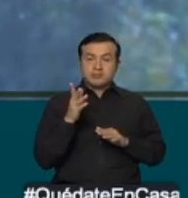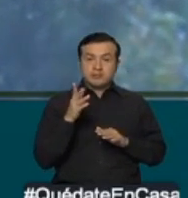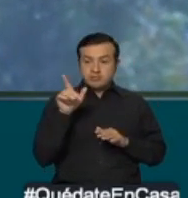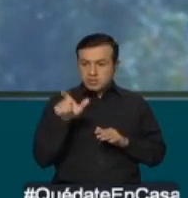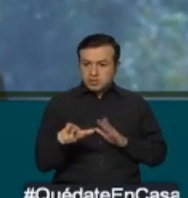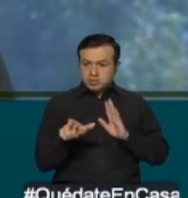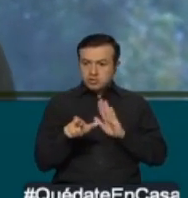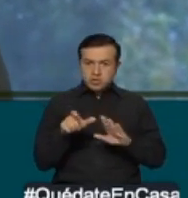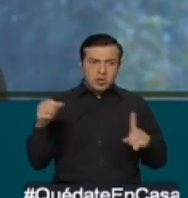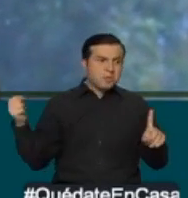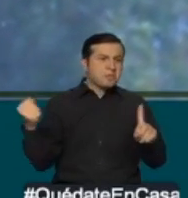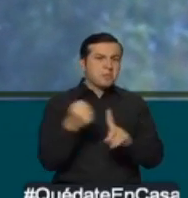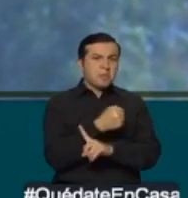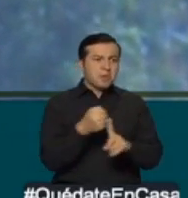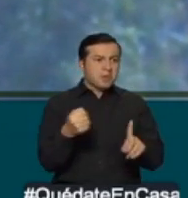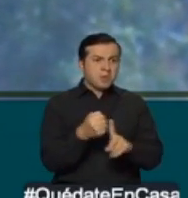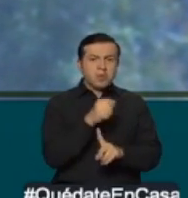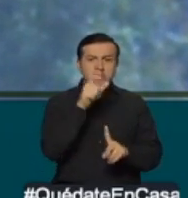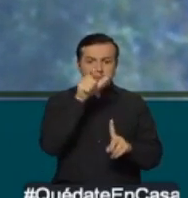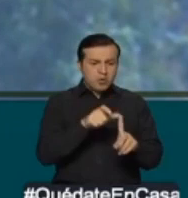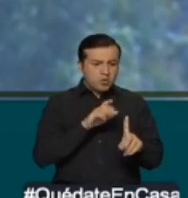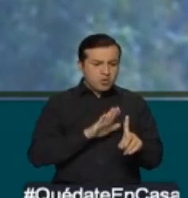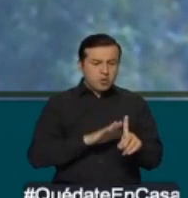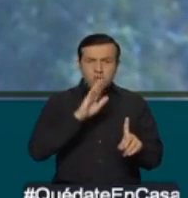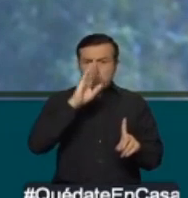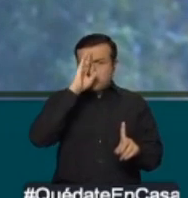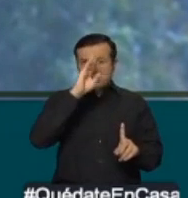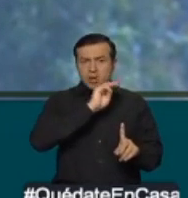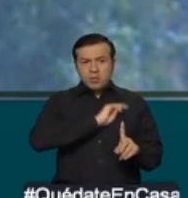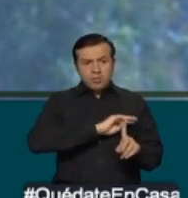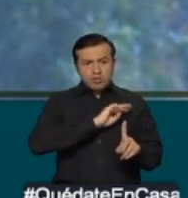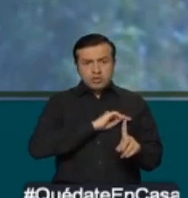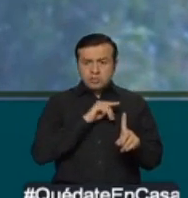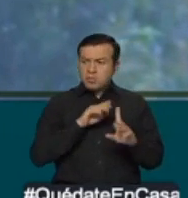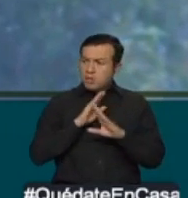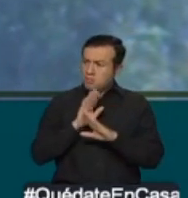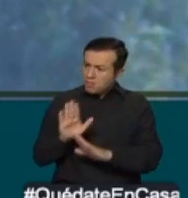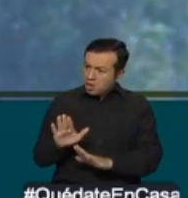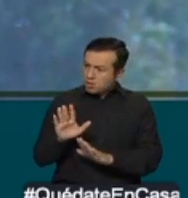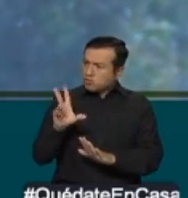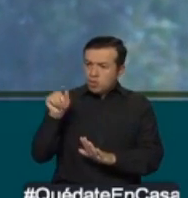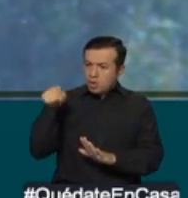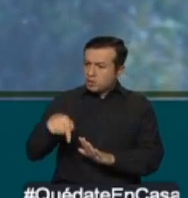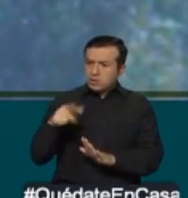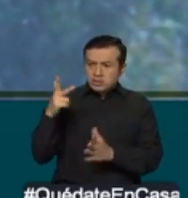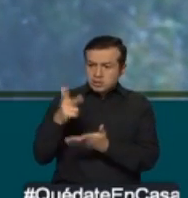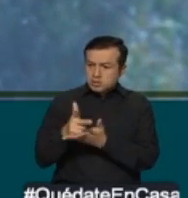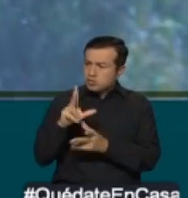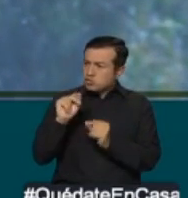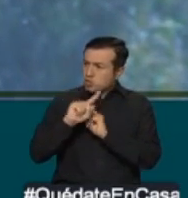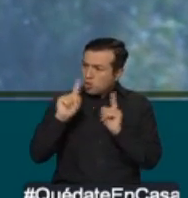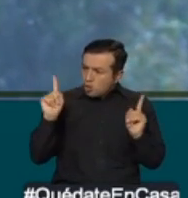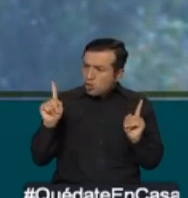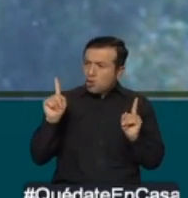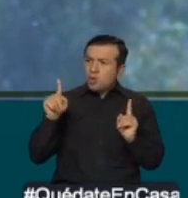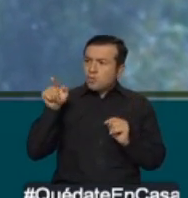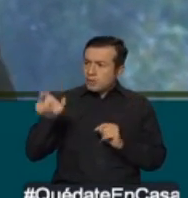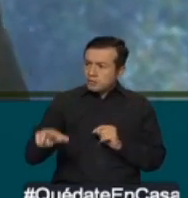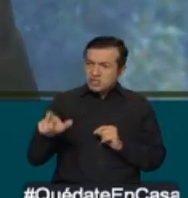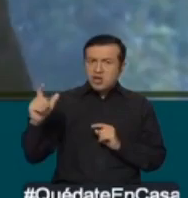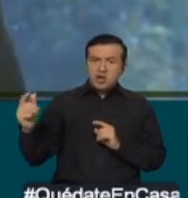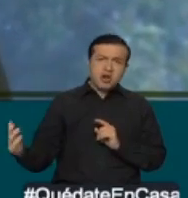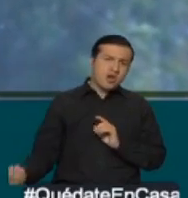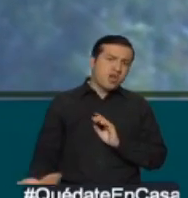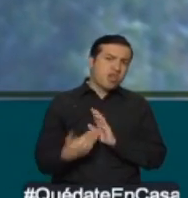protagonista de una agresión a un agente municipal cuando intentaba poner en orden la ciudad y dar cumplimiento a las disposiciones